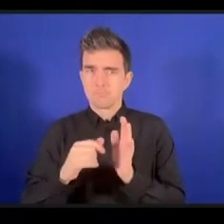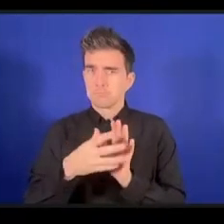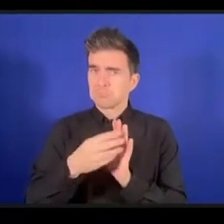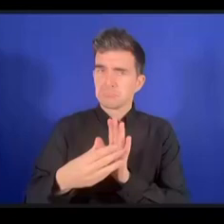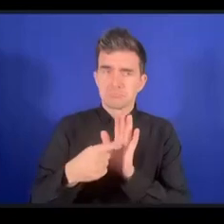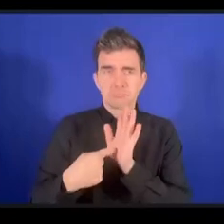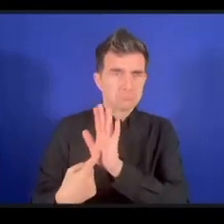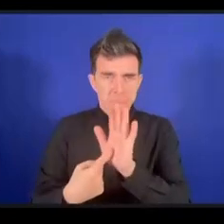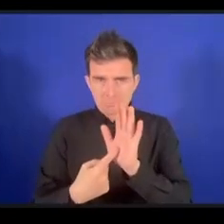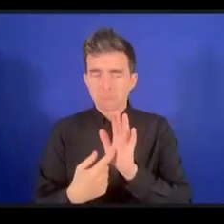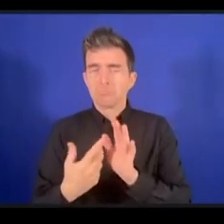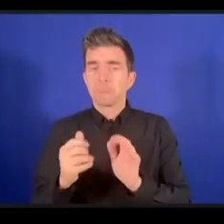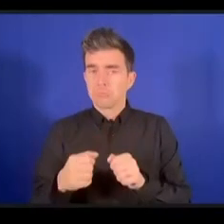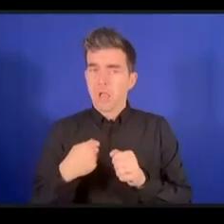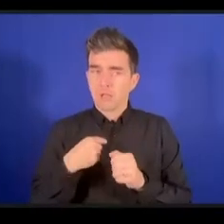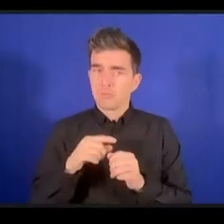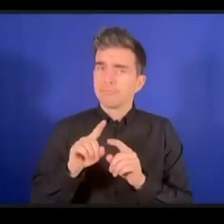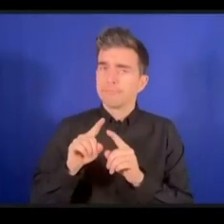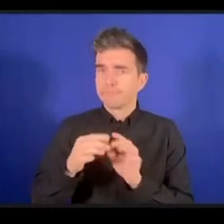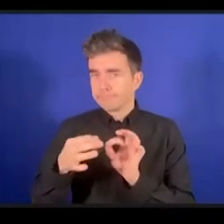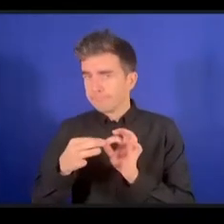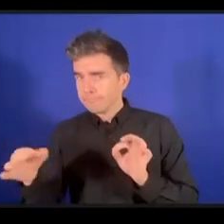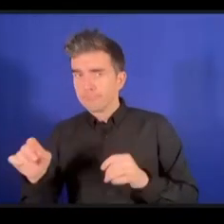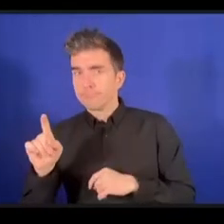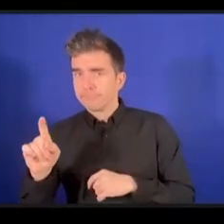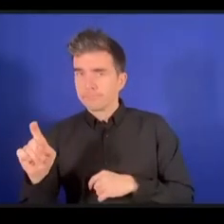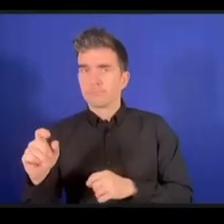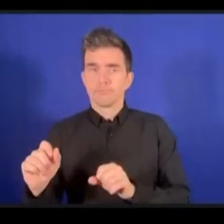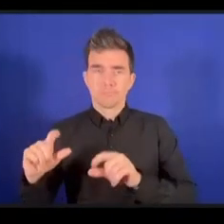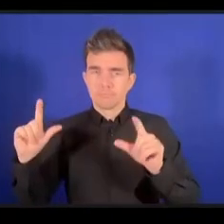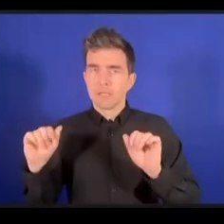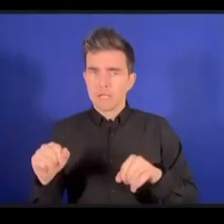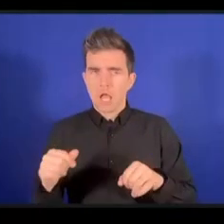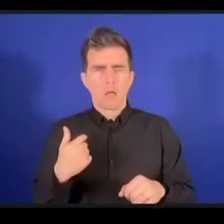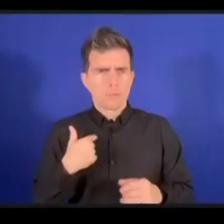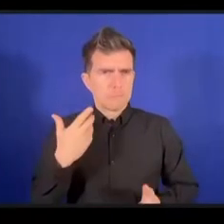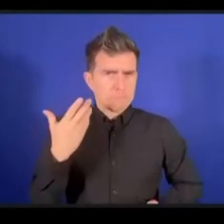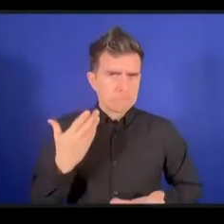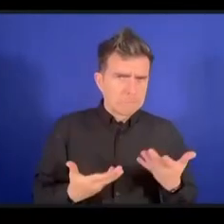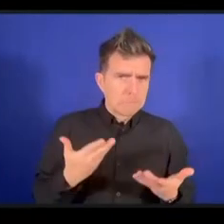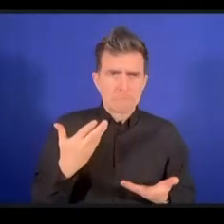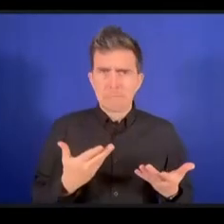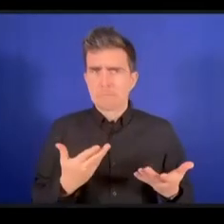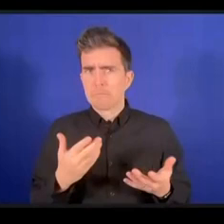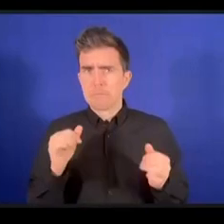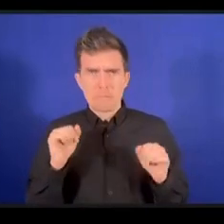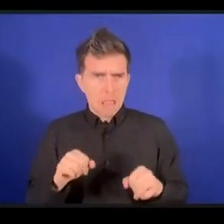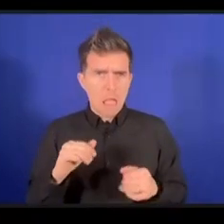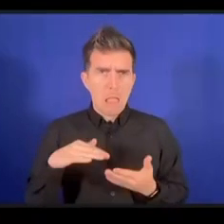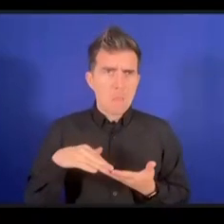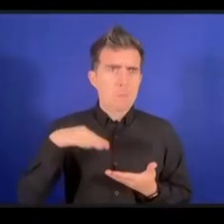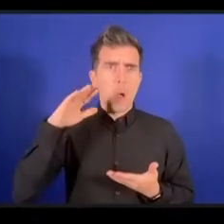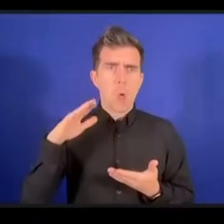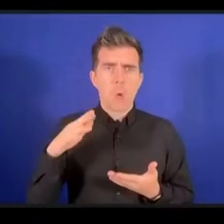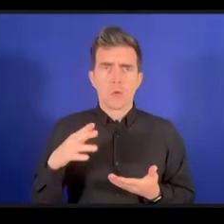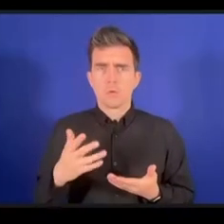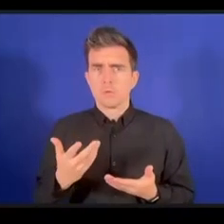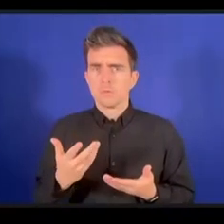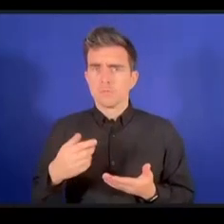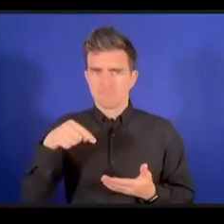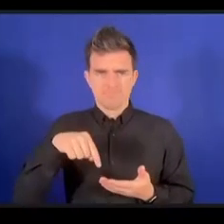enlaces dónde encontrarlos la verdad es que no sé si tenemos más coaliciones dinámicas en la sala que quieran